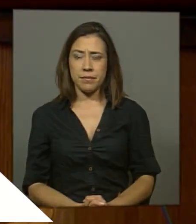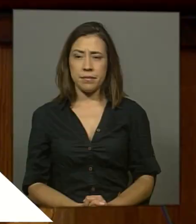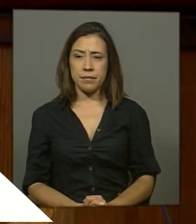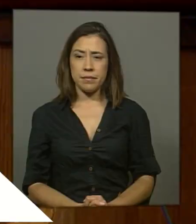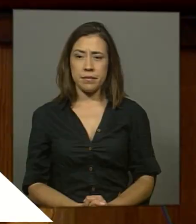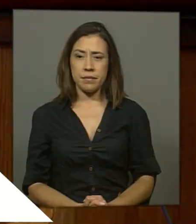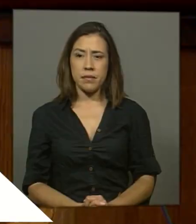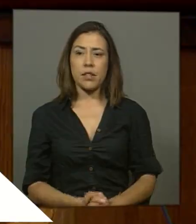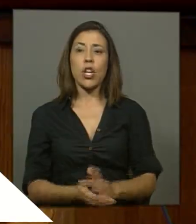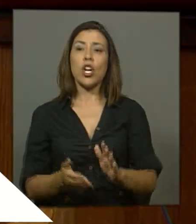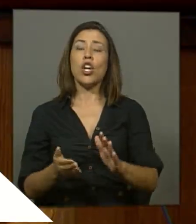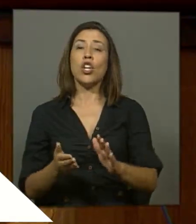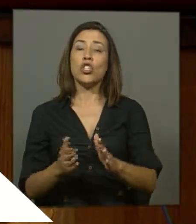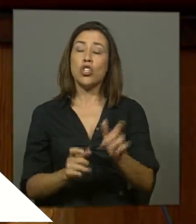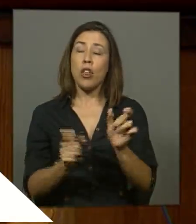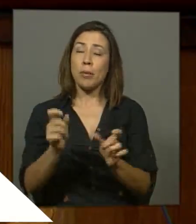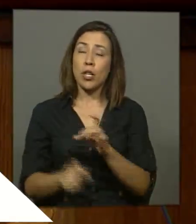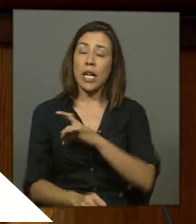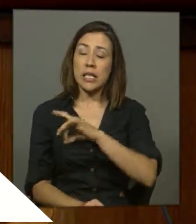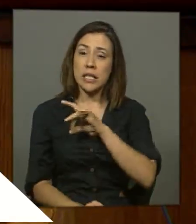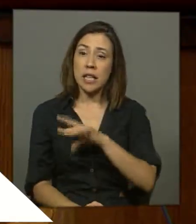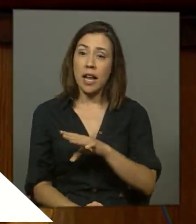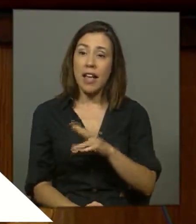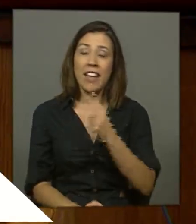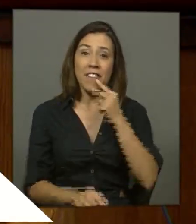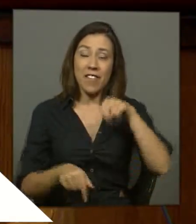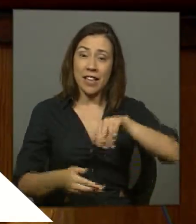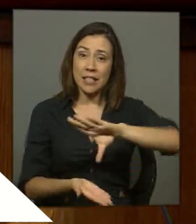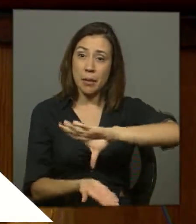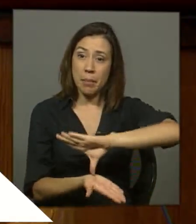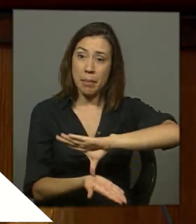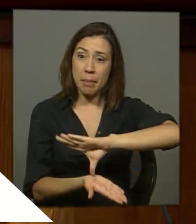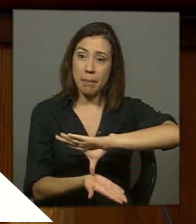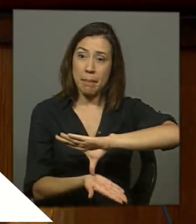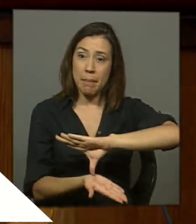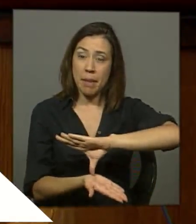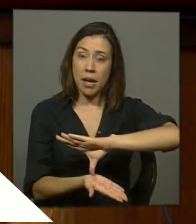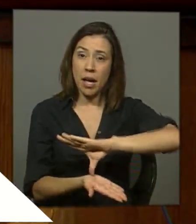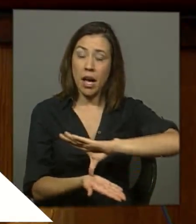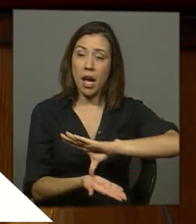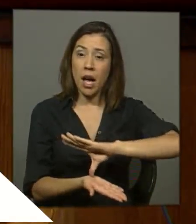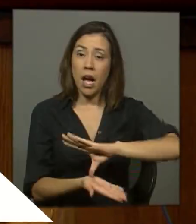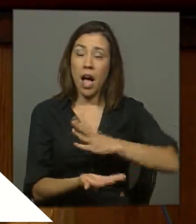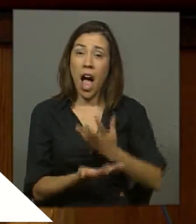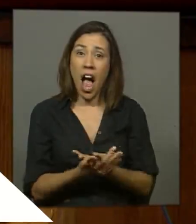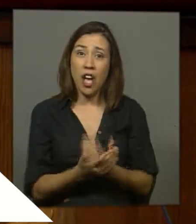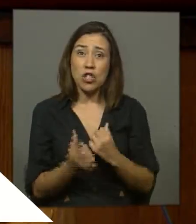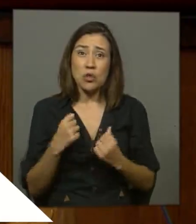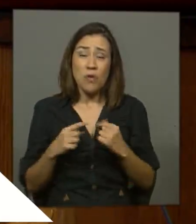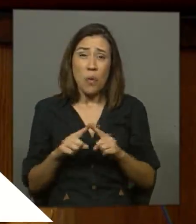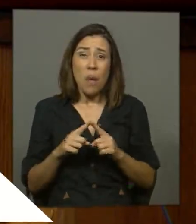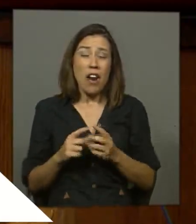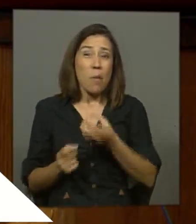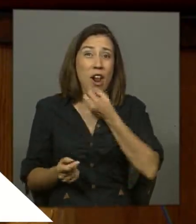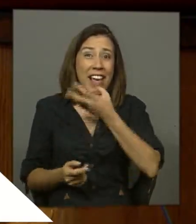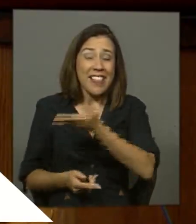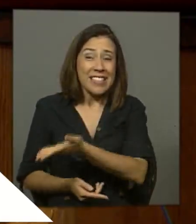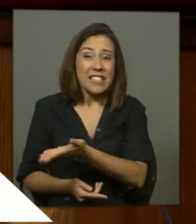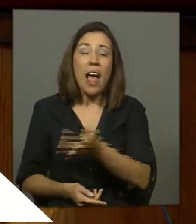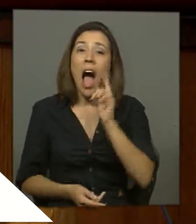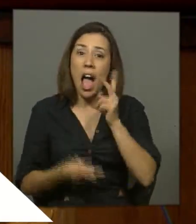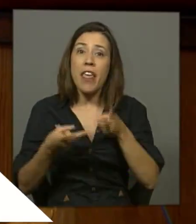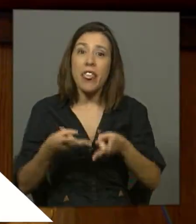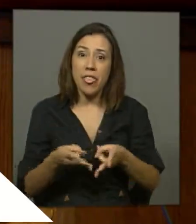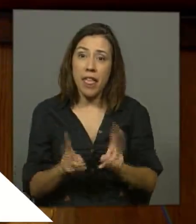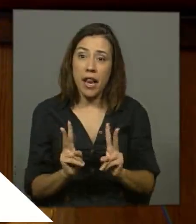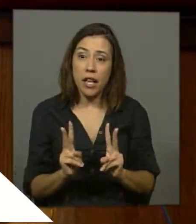y yo les quiero todo chileno toda persona que vive en este país y que sufre de un acto como el que se señala acá tiene